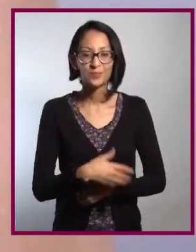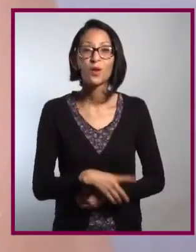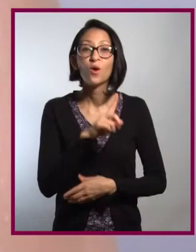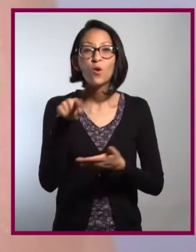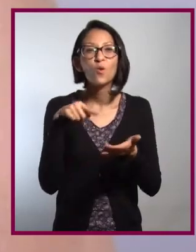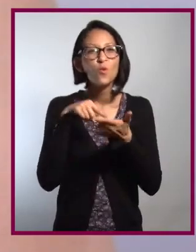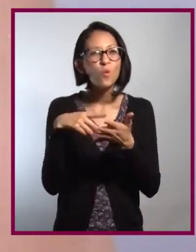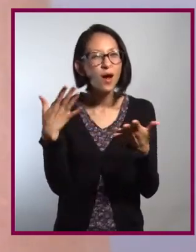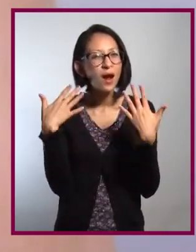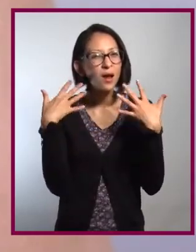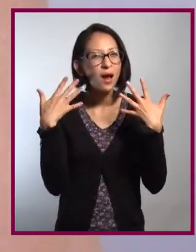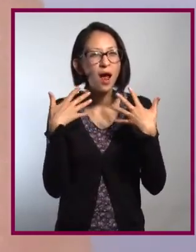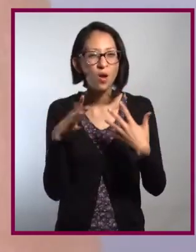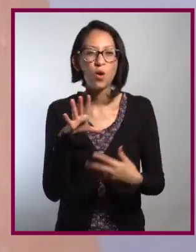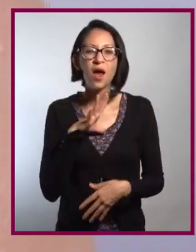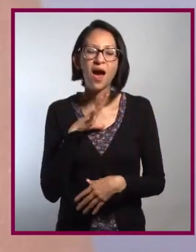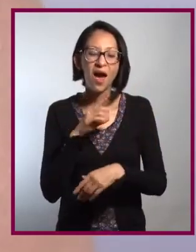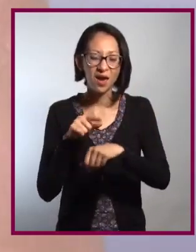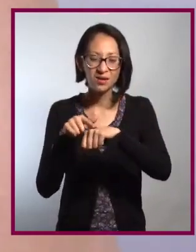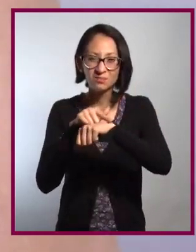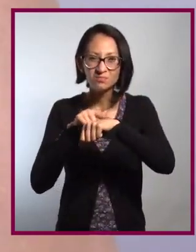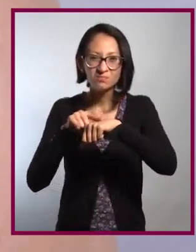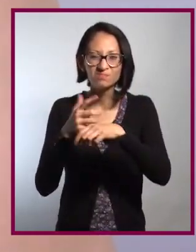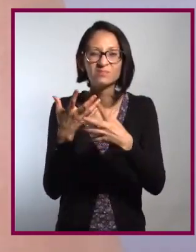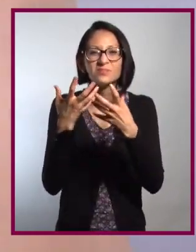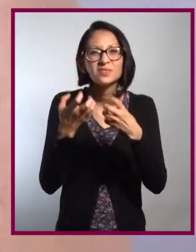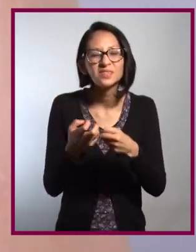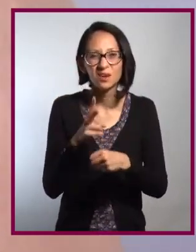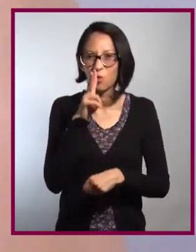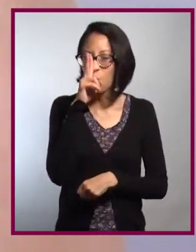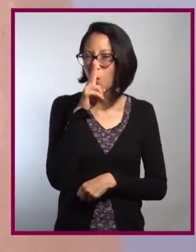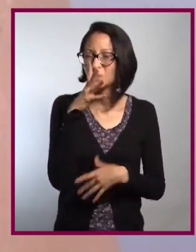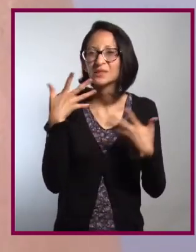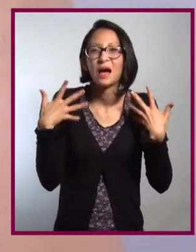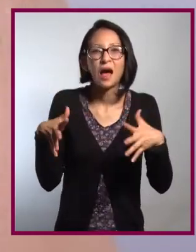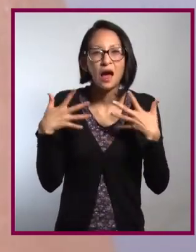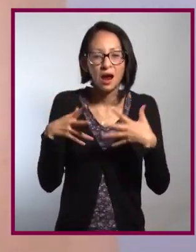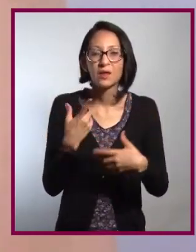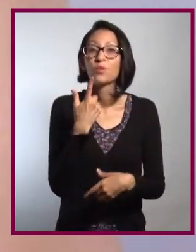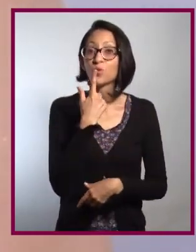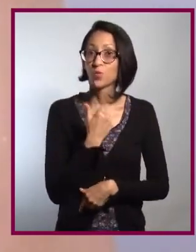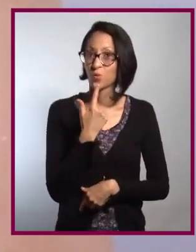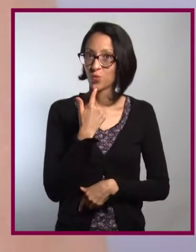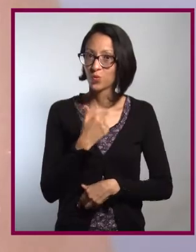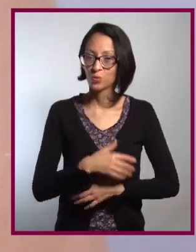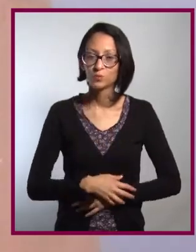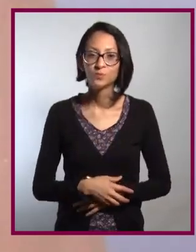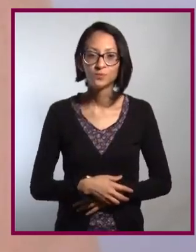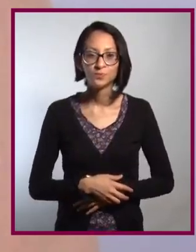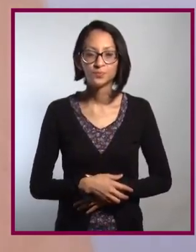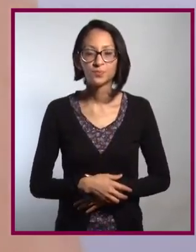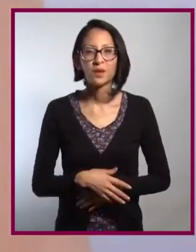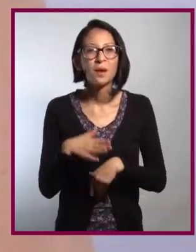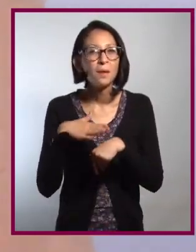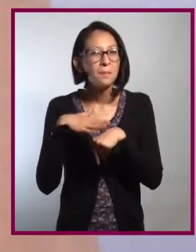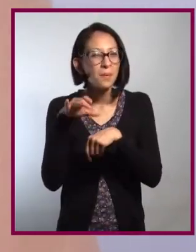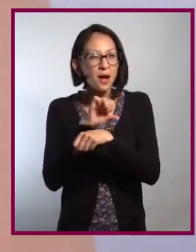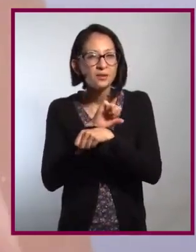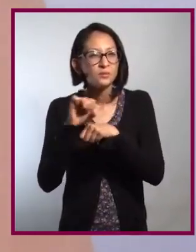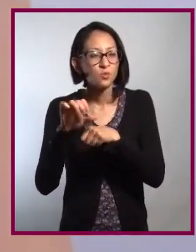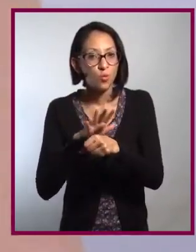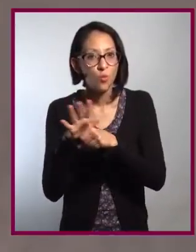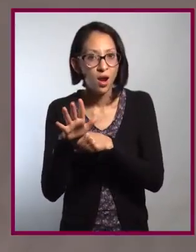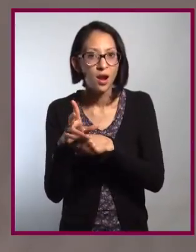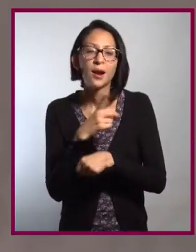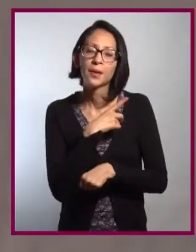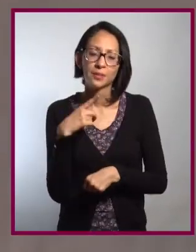experimentar irritación en la piel, algo de comezón o ardor y enrojecimiento. Lo más sencillo es bañarse a